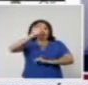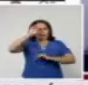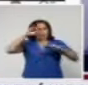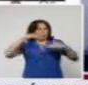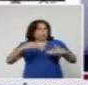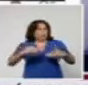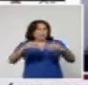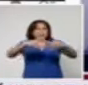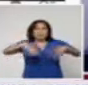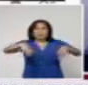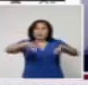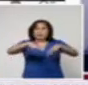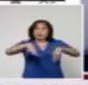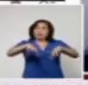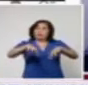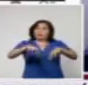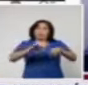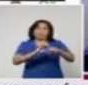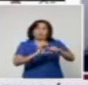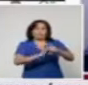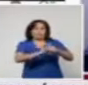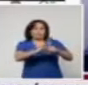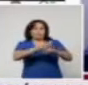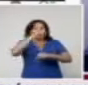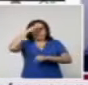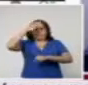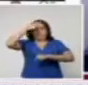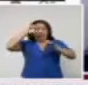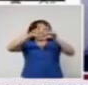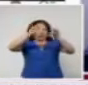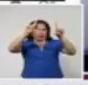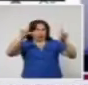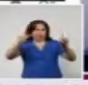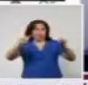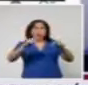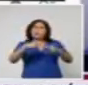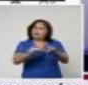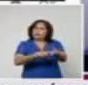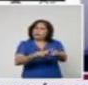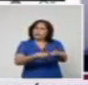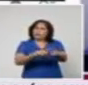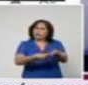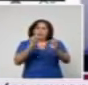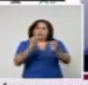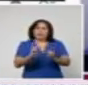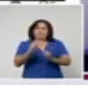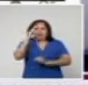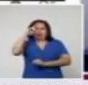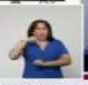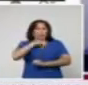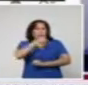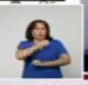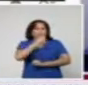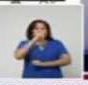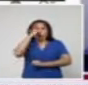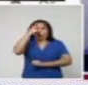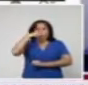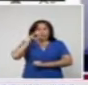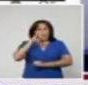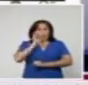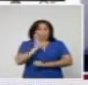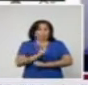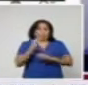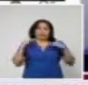actual situación epidemiológica en el país. Como ya es costumbre, el parte habitual nos llega siempre a través del doctor Francisco Durán García,